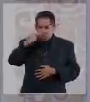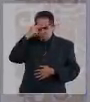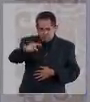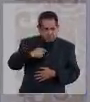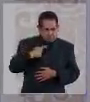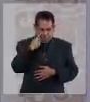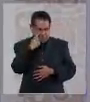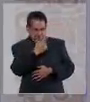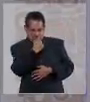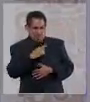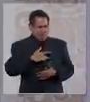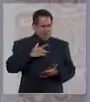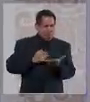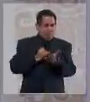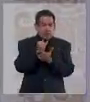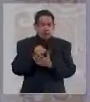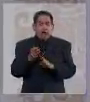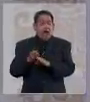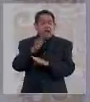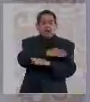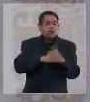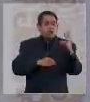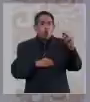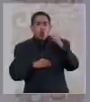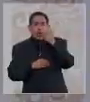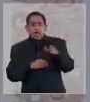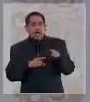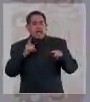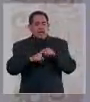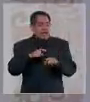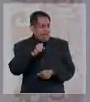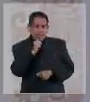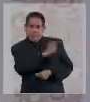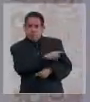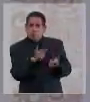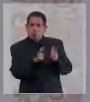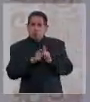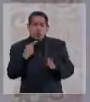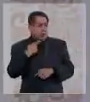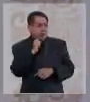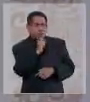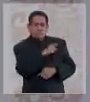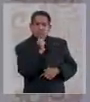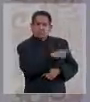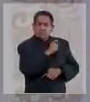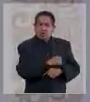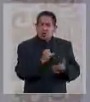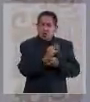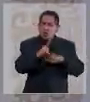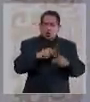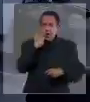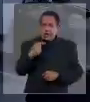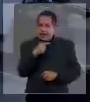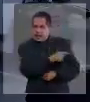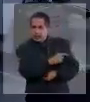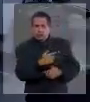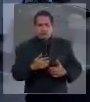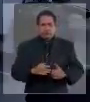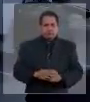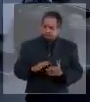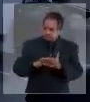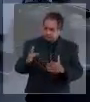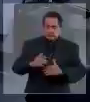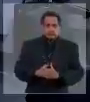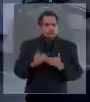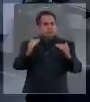Porque quienes han resuelto que no se haga son los tres partidos que están aquí, porque no toman decisiones. Gracias, candidato. ¿Alguien